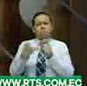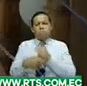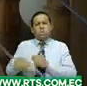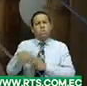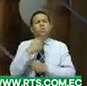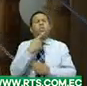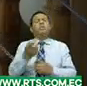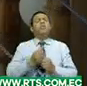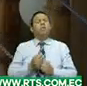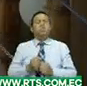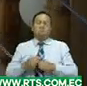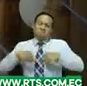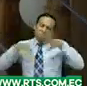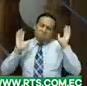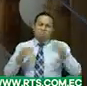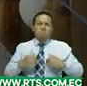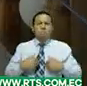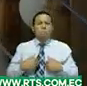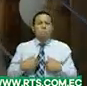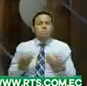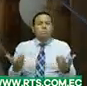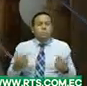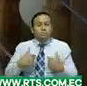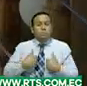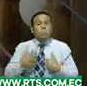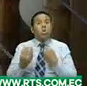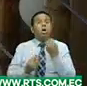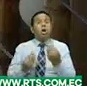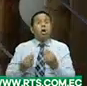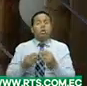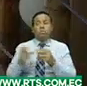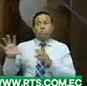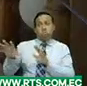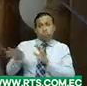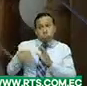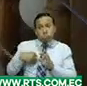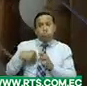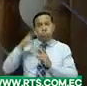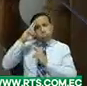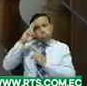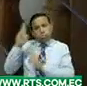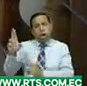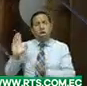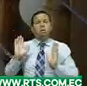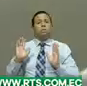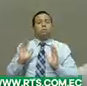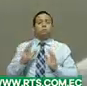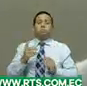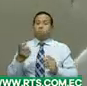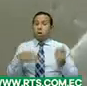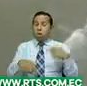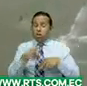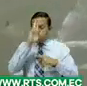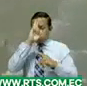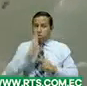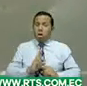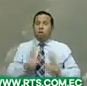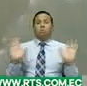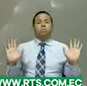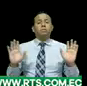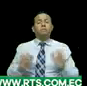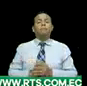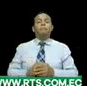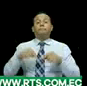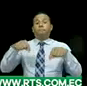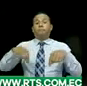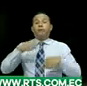realidad, quieren morir. Yo lo que hago es cumplir y hacer cumplir las disposiciones que da el Código Cantonal. Las incidencias de este feriado ocurrieron